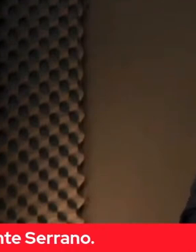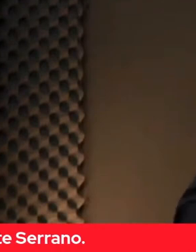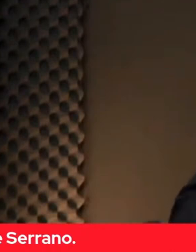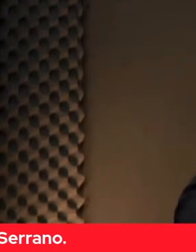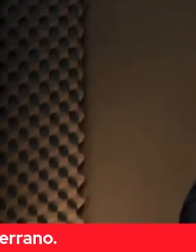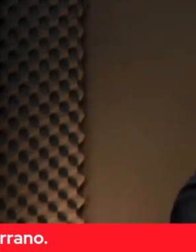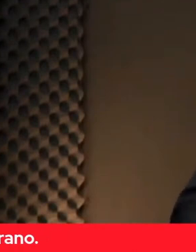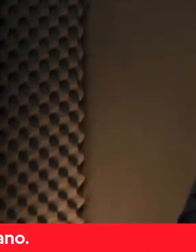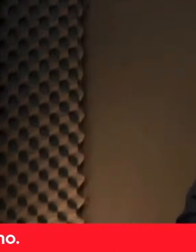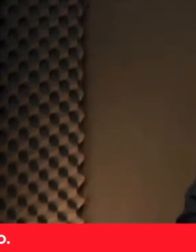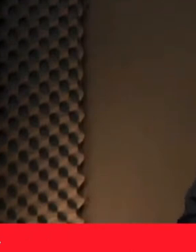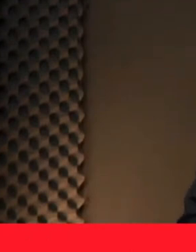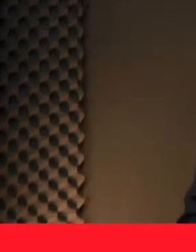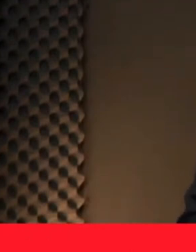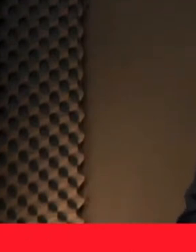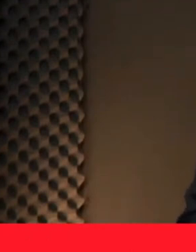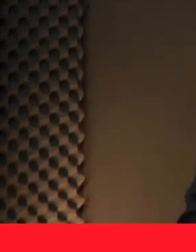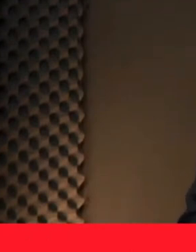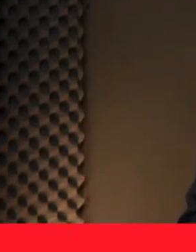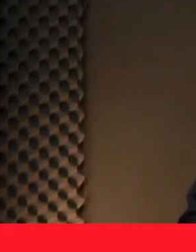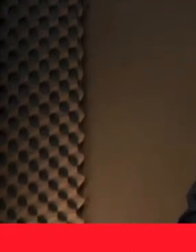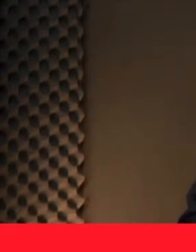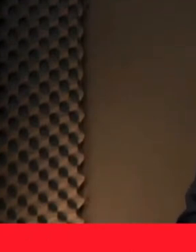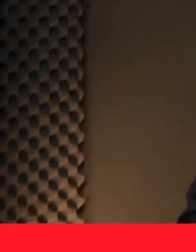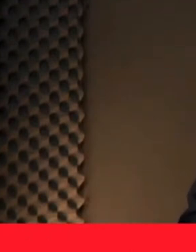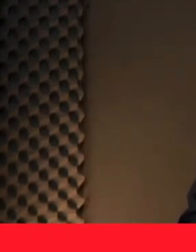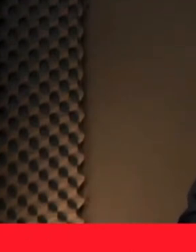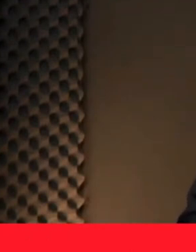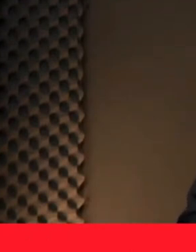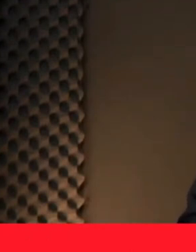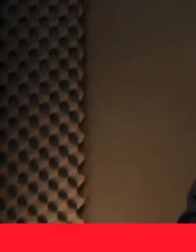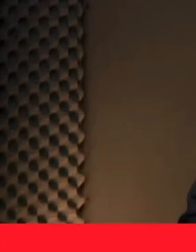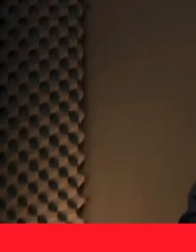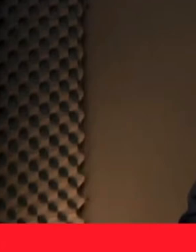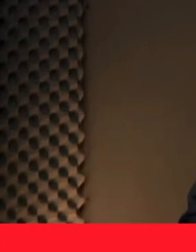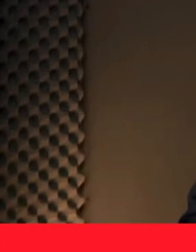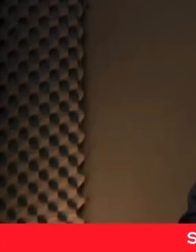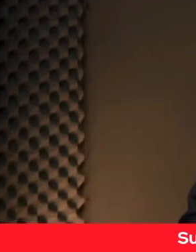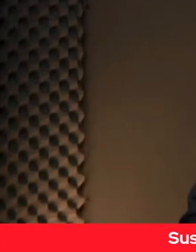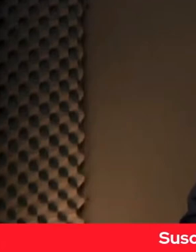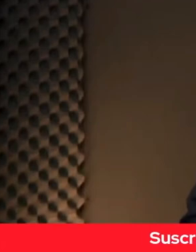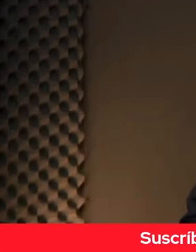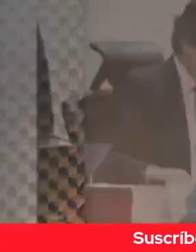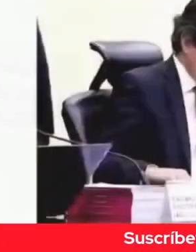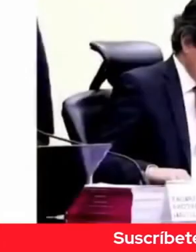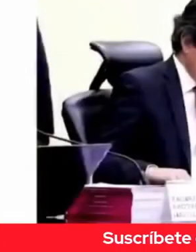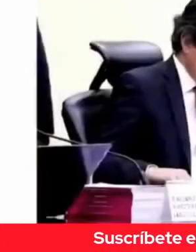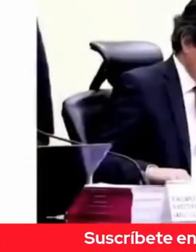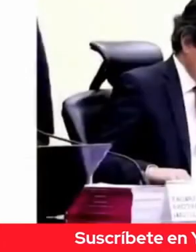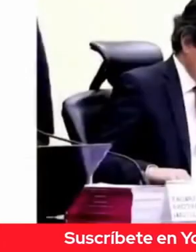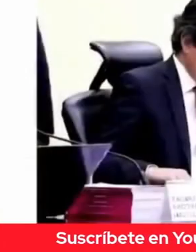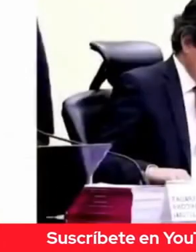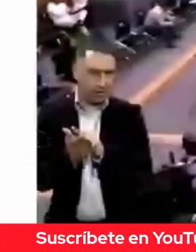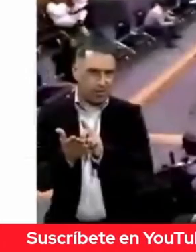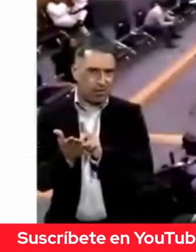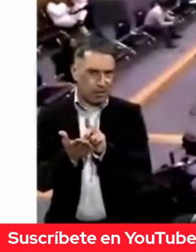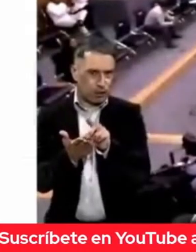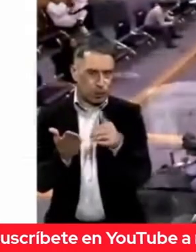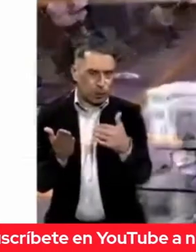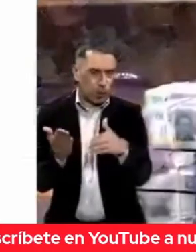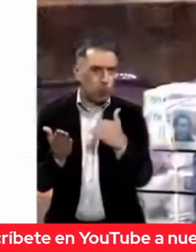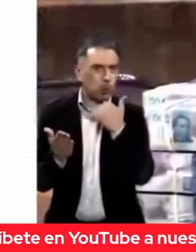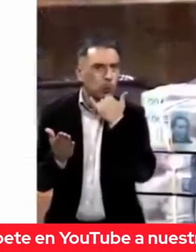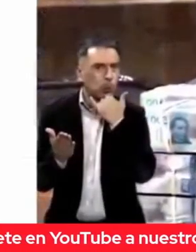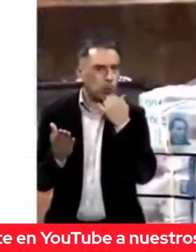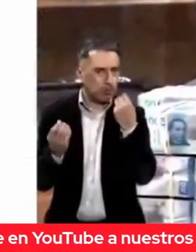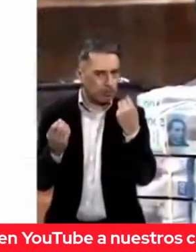censurar, no le encuentro otra explicación, al diputado de Morena, Mario Yergo. Quise